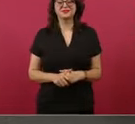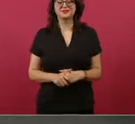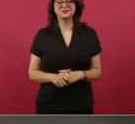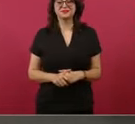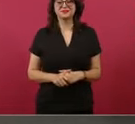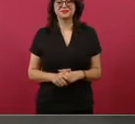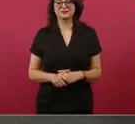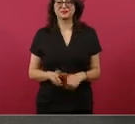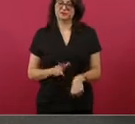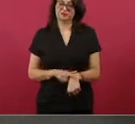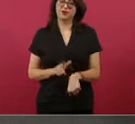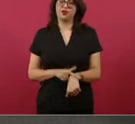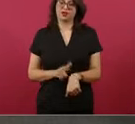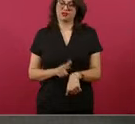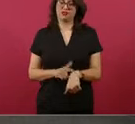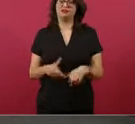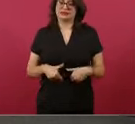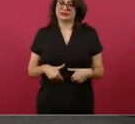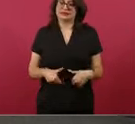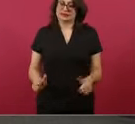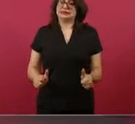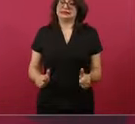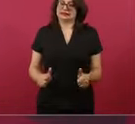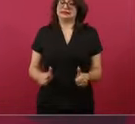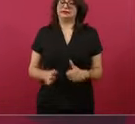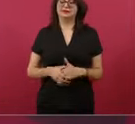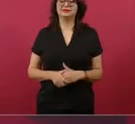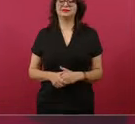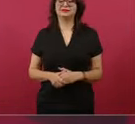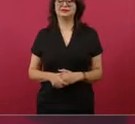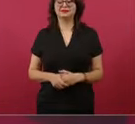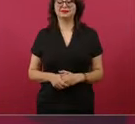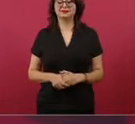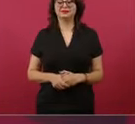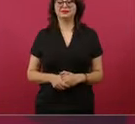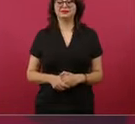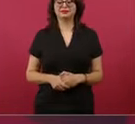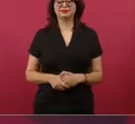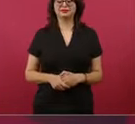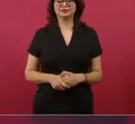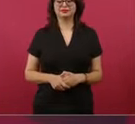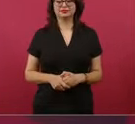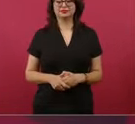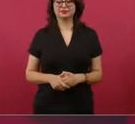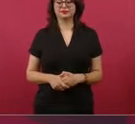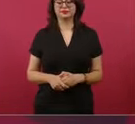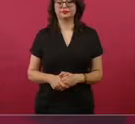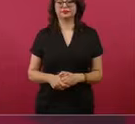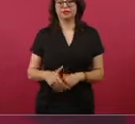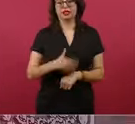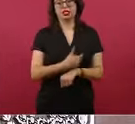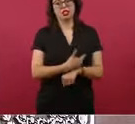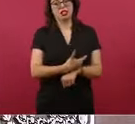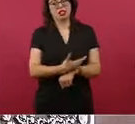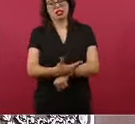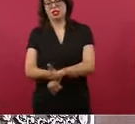Pero ya es la hora. Ya es la hora. No nos podemos